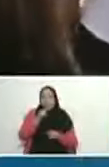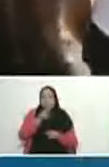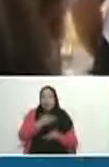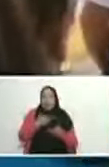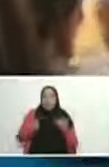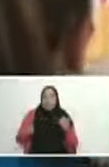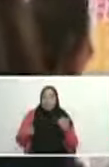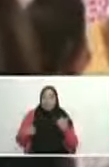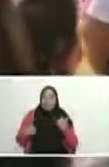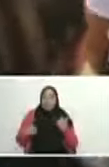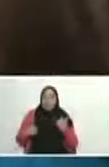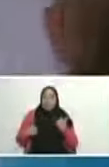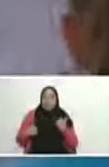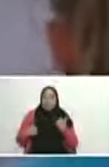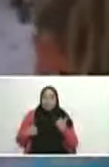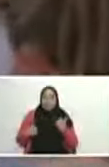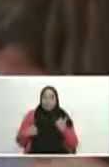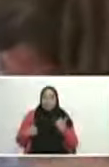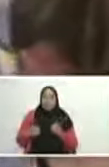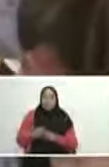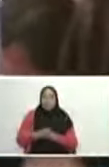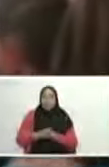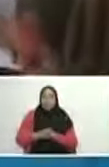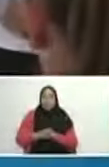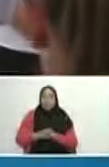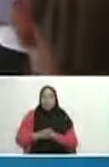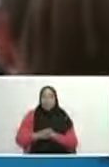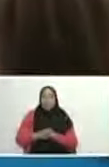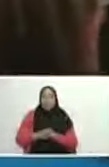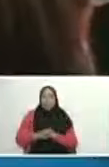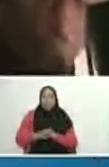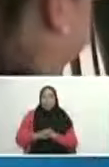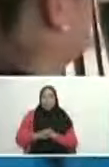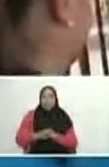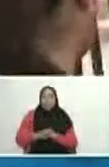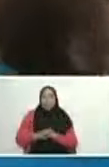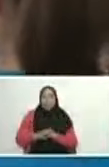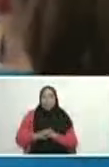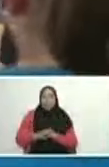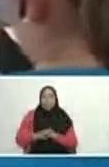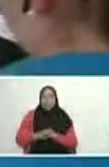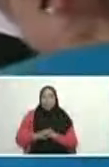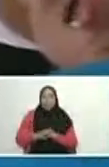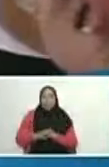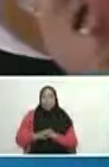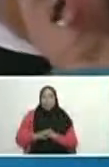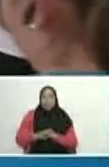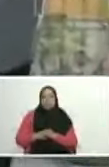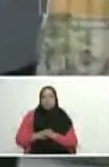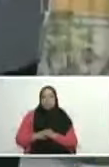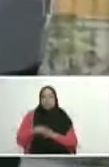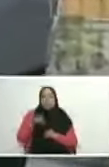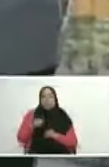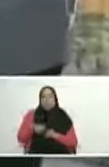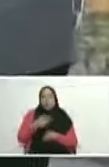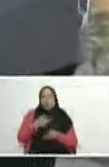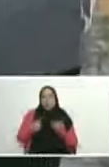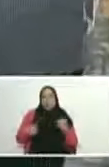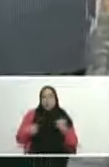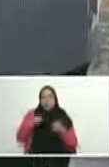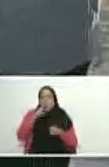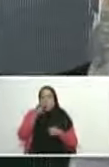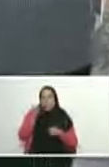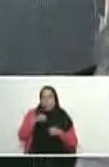Con esto vamos a poder evaluar... ¿Eco móvil? ¿Ah? Con esto, presidente, vamos a poder evaluar a todas